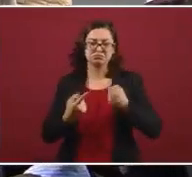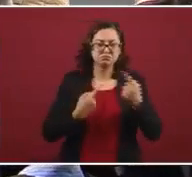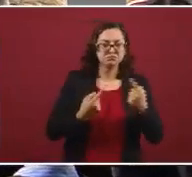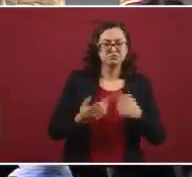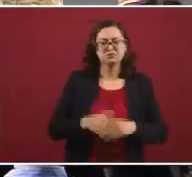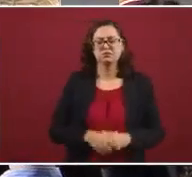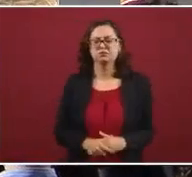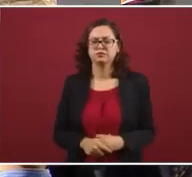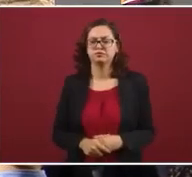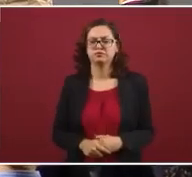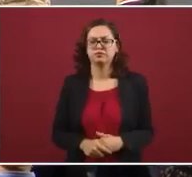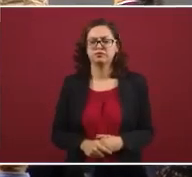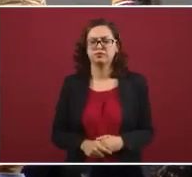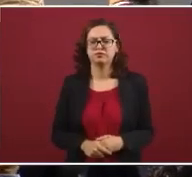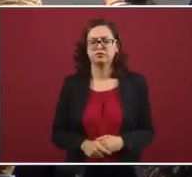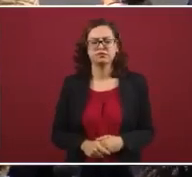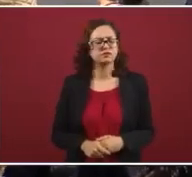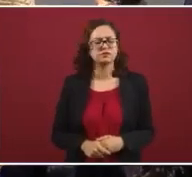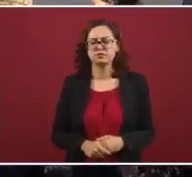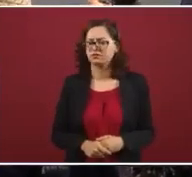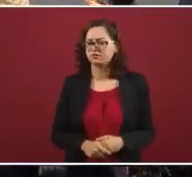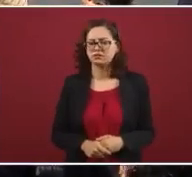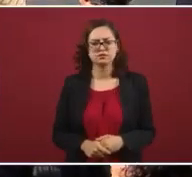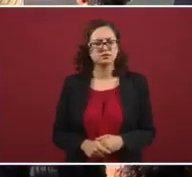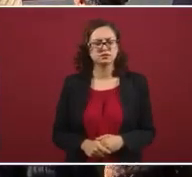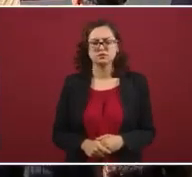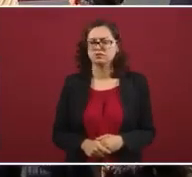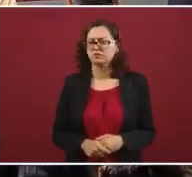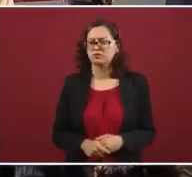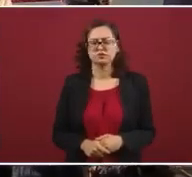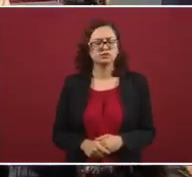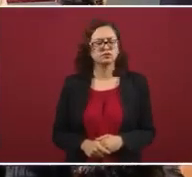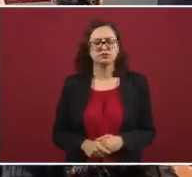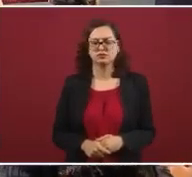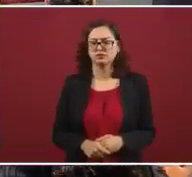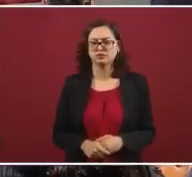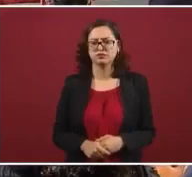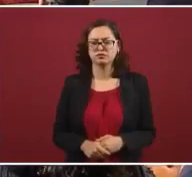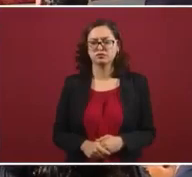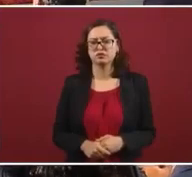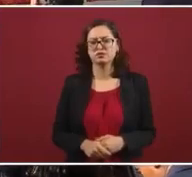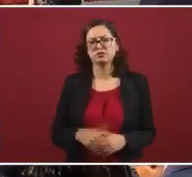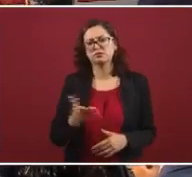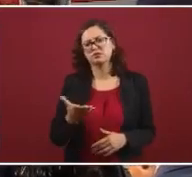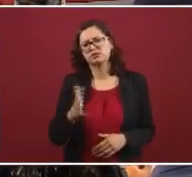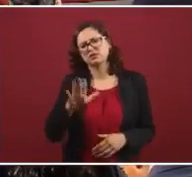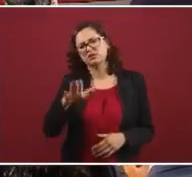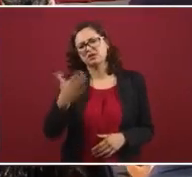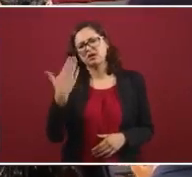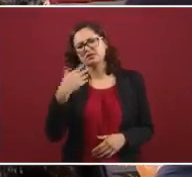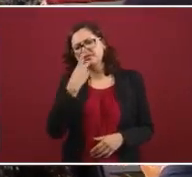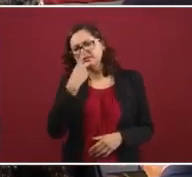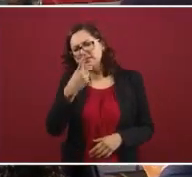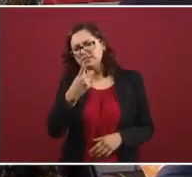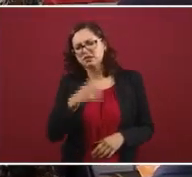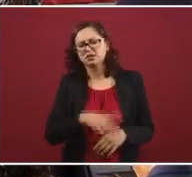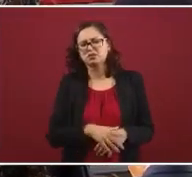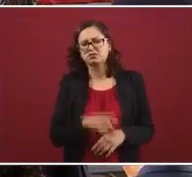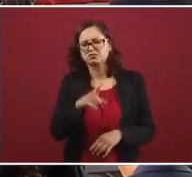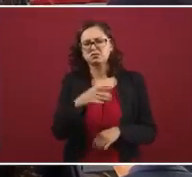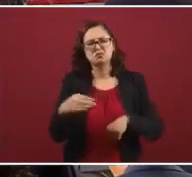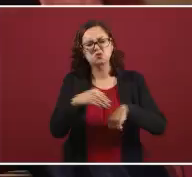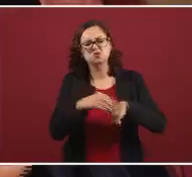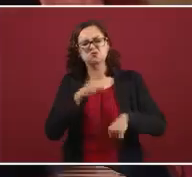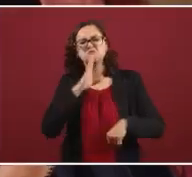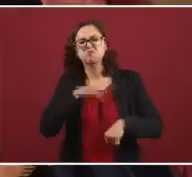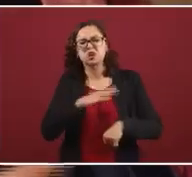Molesta si lo cuestiona. No, para nada. Lo que dijo ese día de que no se portó bien y por